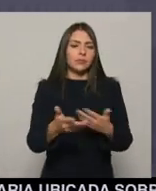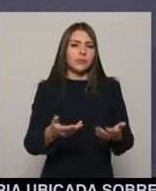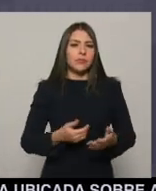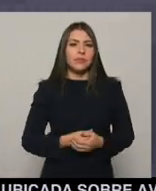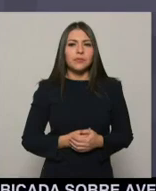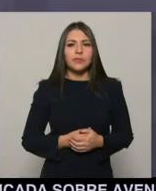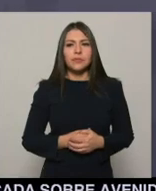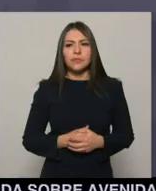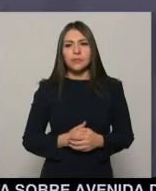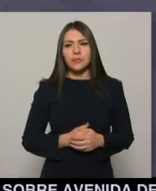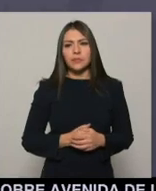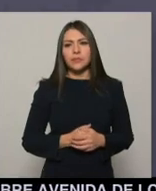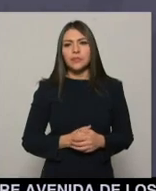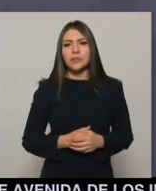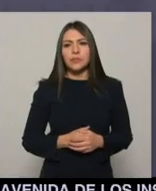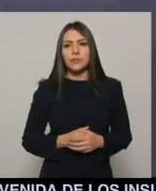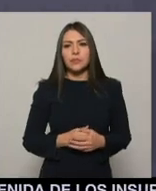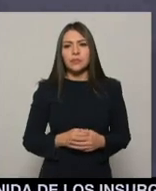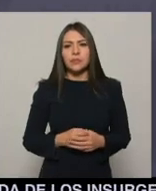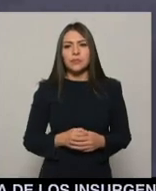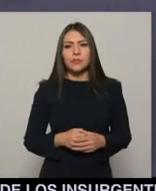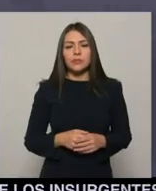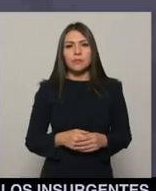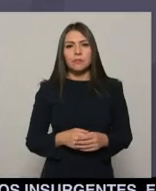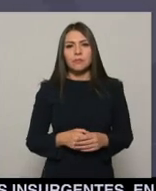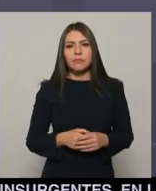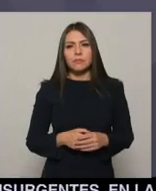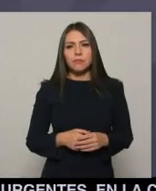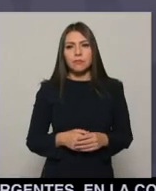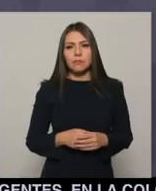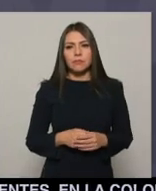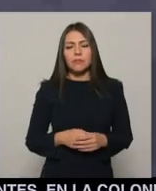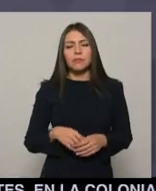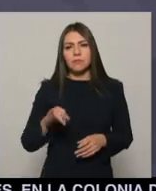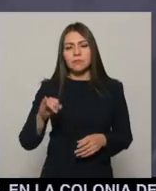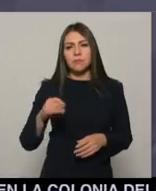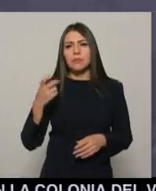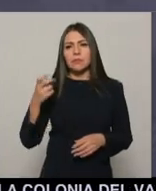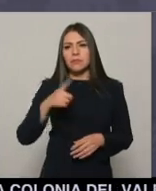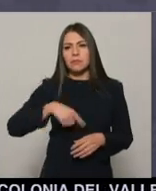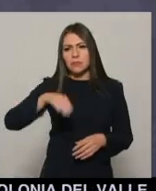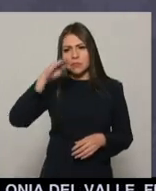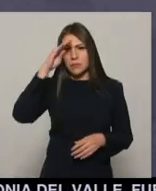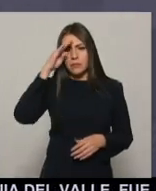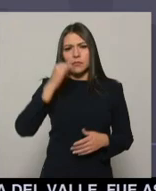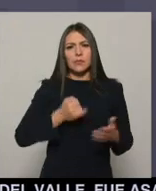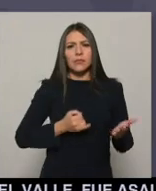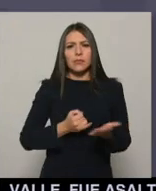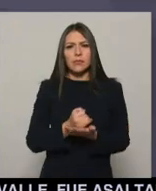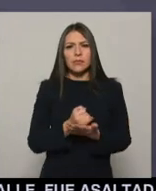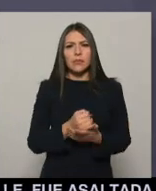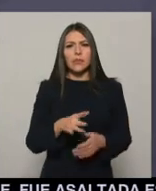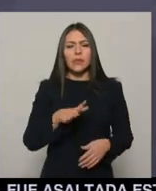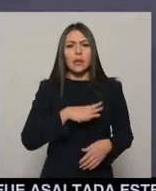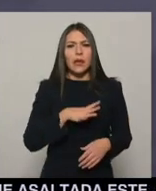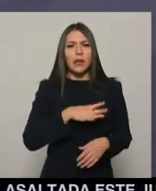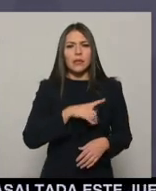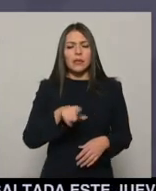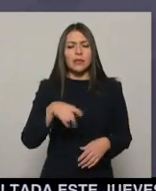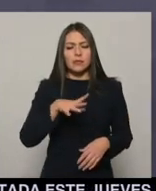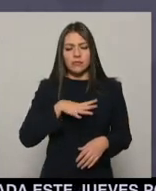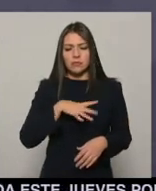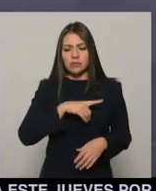pues sí, básicamente fue eso, nosotros dijimos, tenemos voz, tenemos algo que opinar